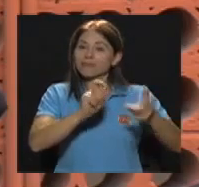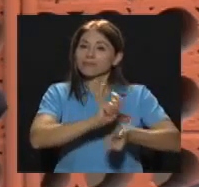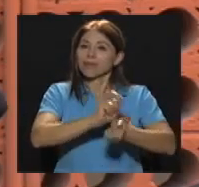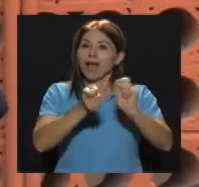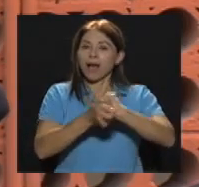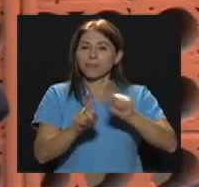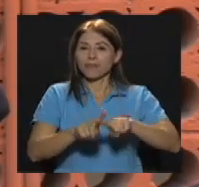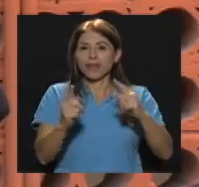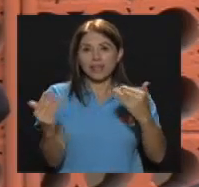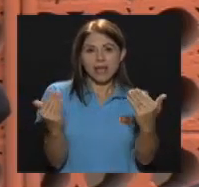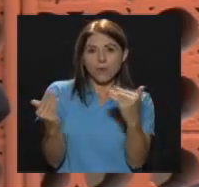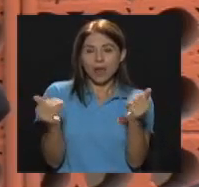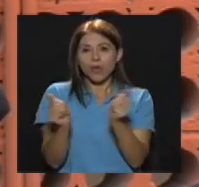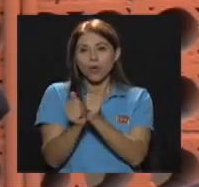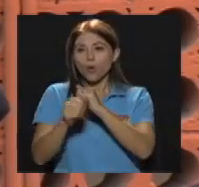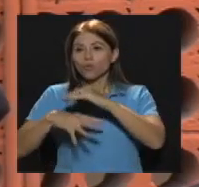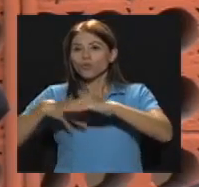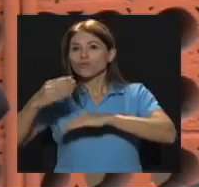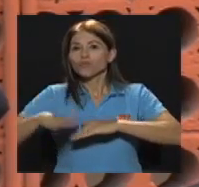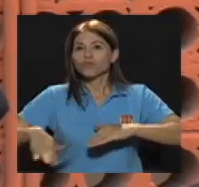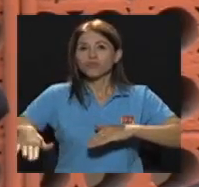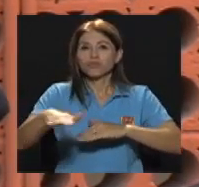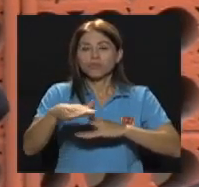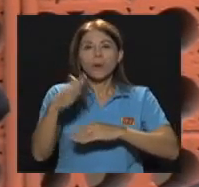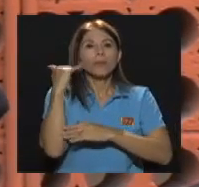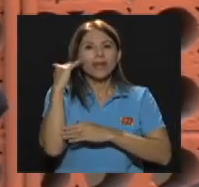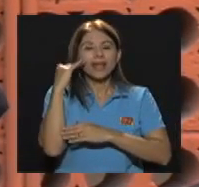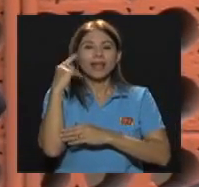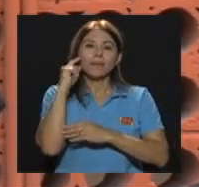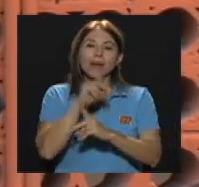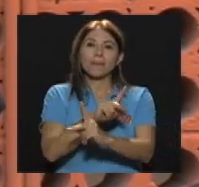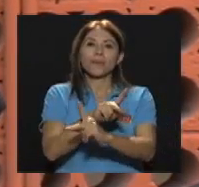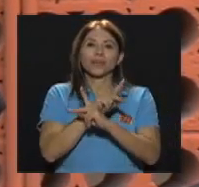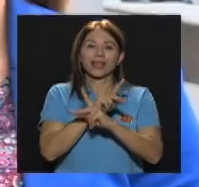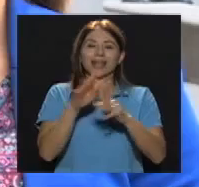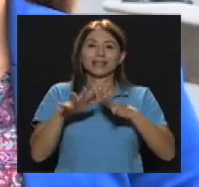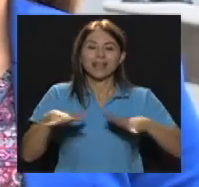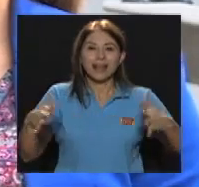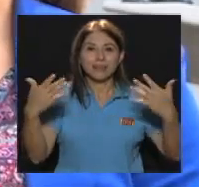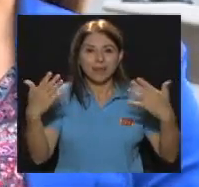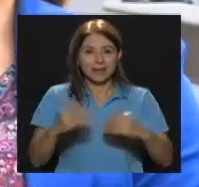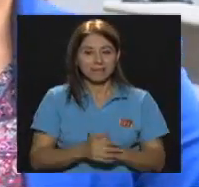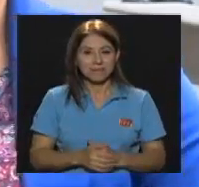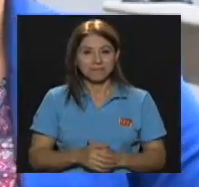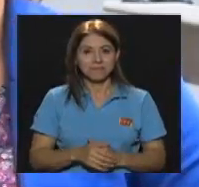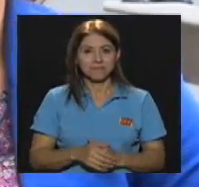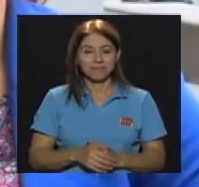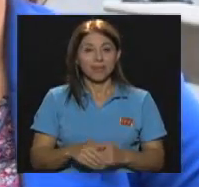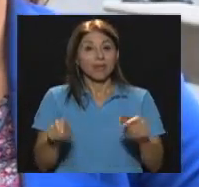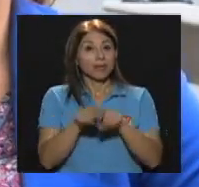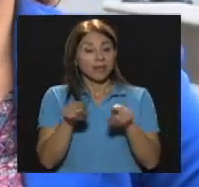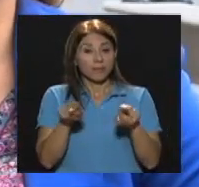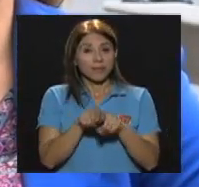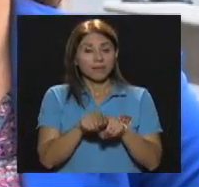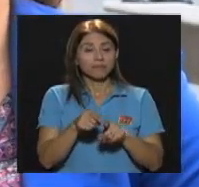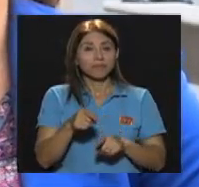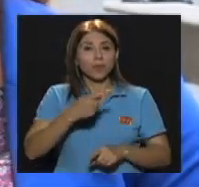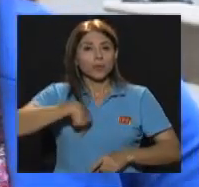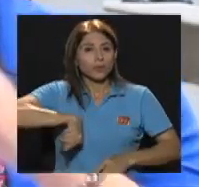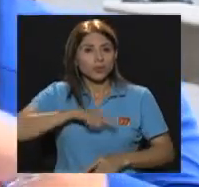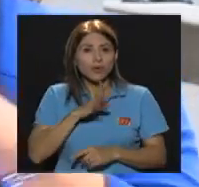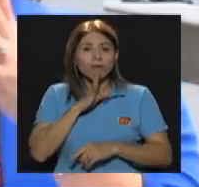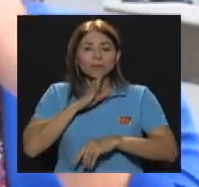temperatura exterior. ¿Por qué el hombre hizo el hábitat? Precisamente para protegerse de intemperie. Uh-huh. Me gustaría retomar también cuando hablábamos de